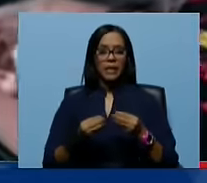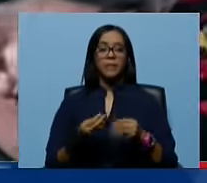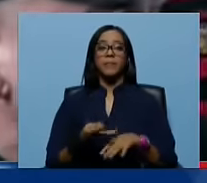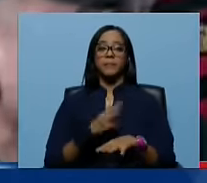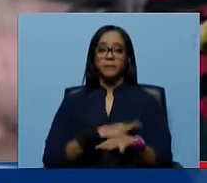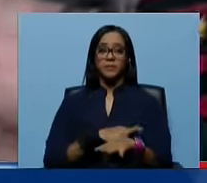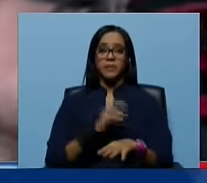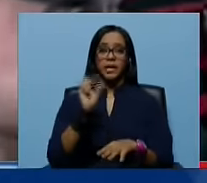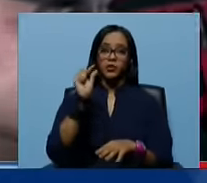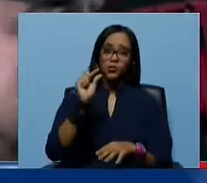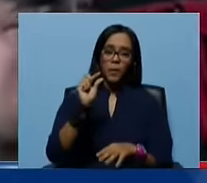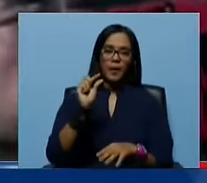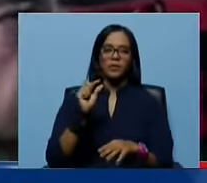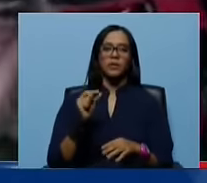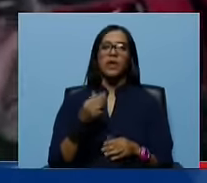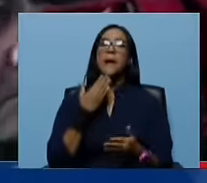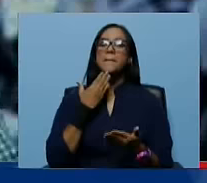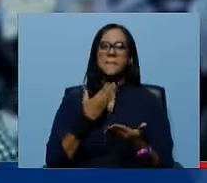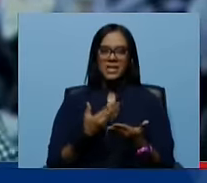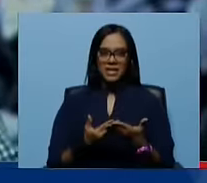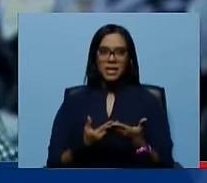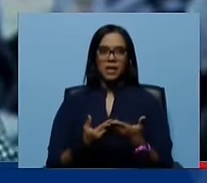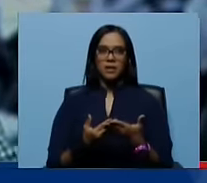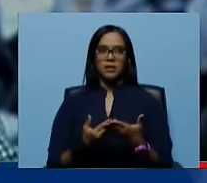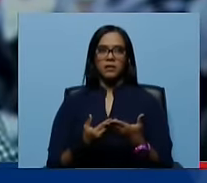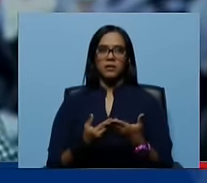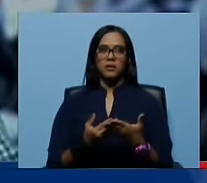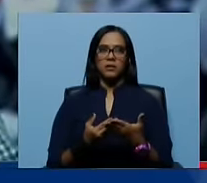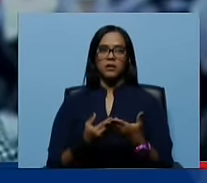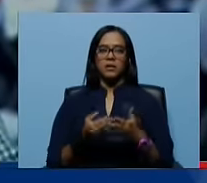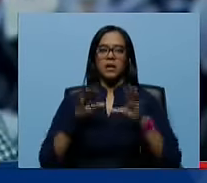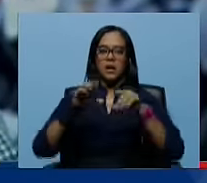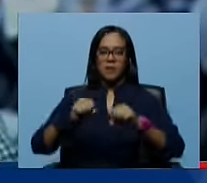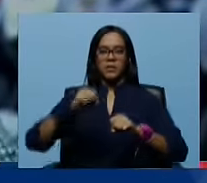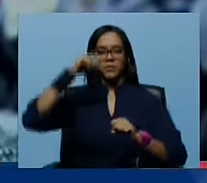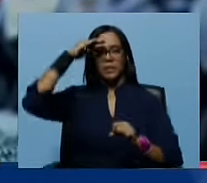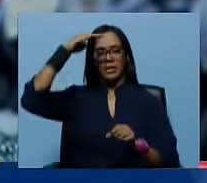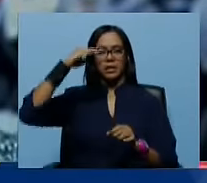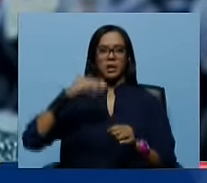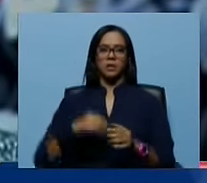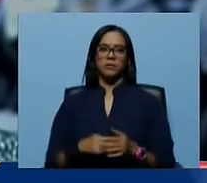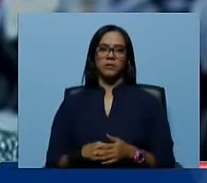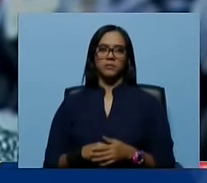momento, pedir la invasión militar.